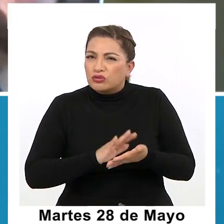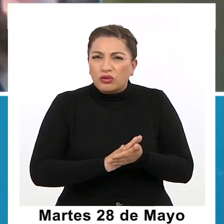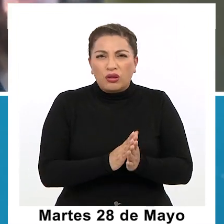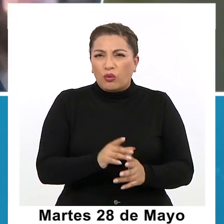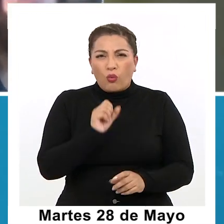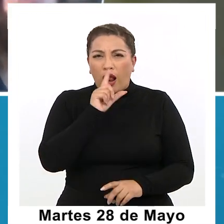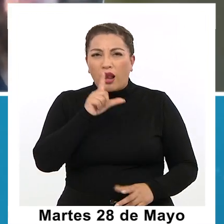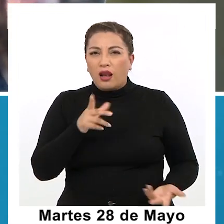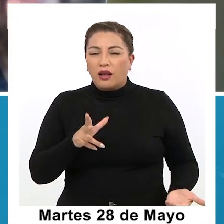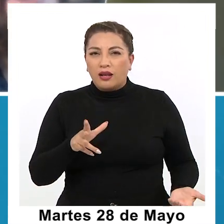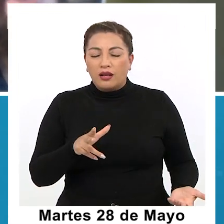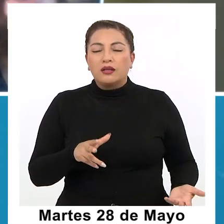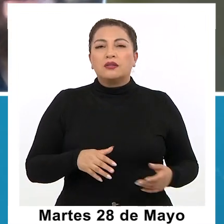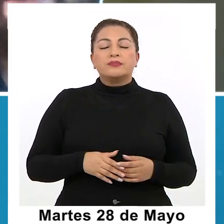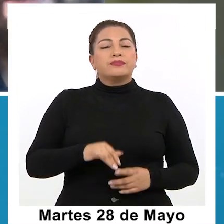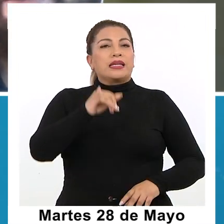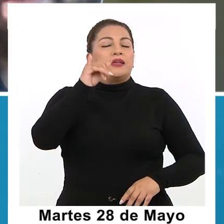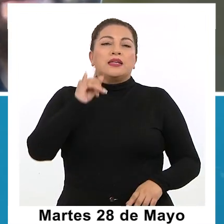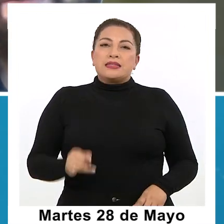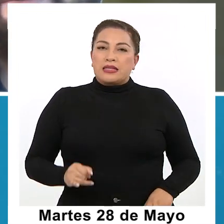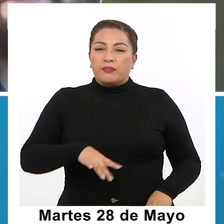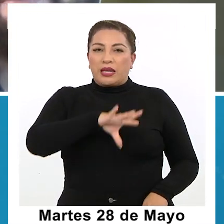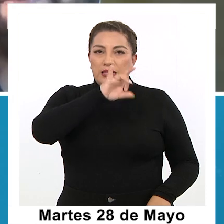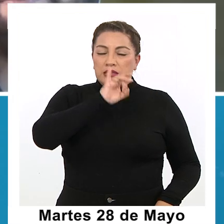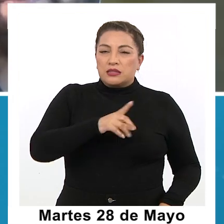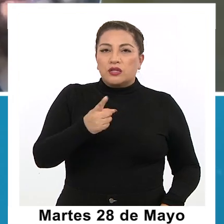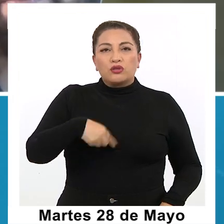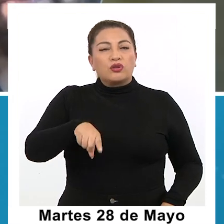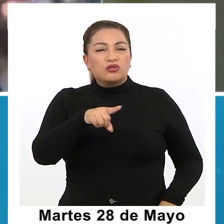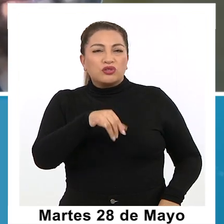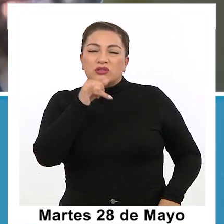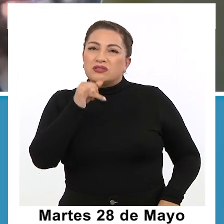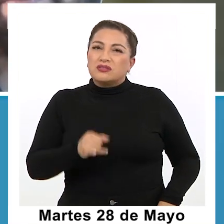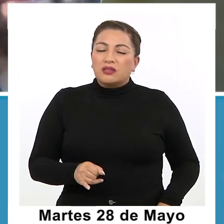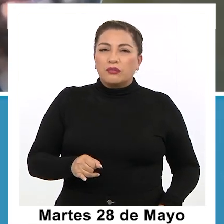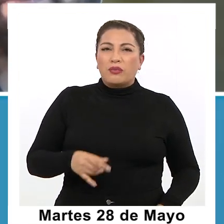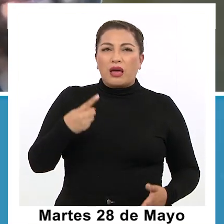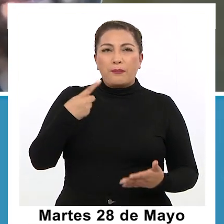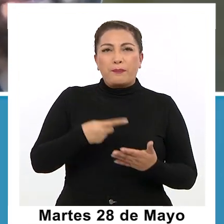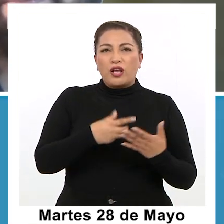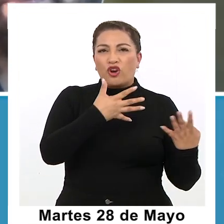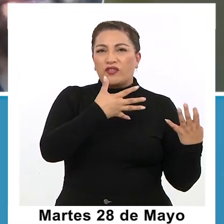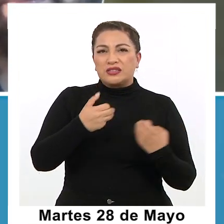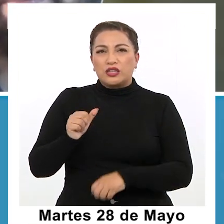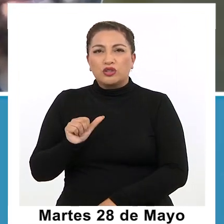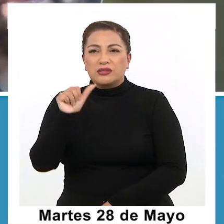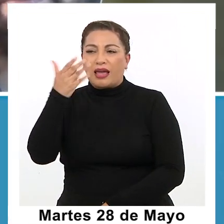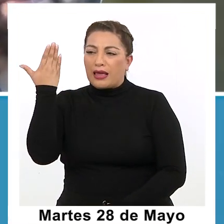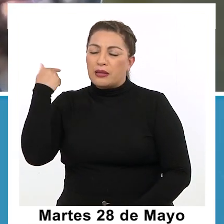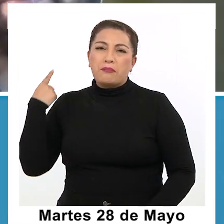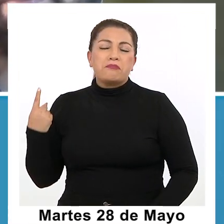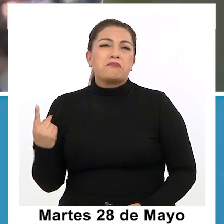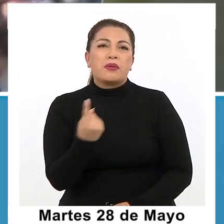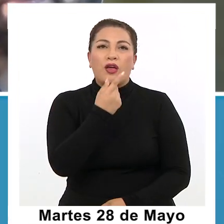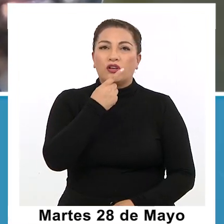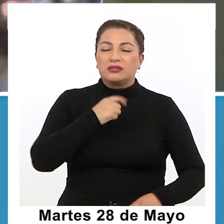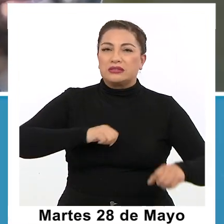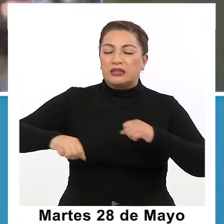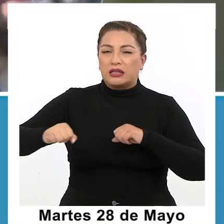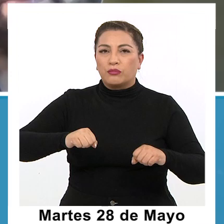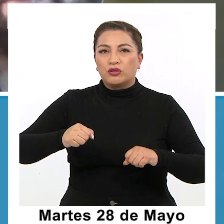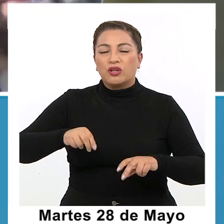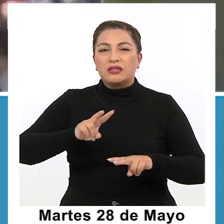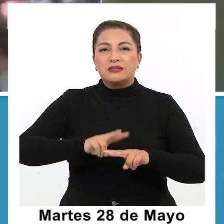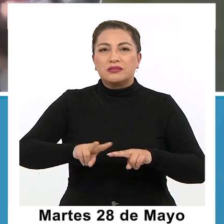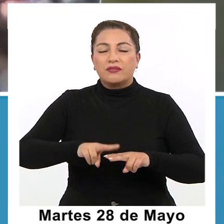claro. cosa. Bueno, siempre en Chile hemos sido bien reactivos. Desde 1906, que es el primer evento que fue un terremoto también, se crea